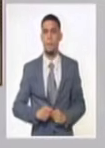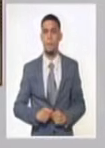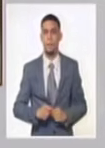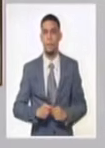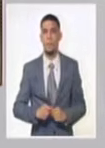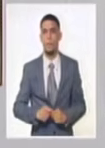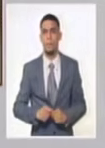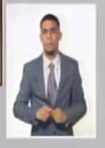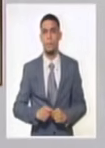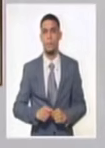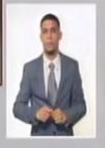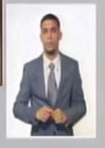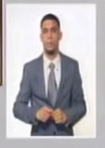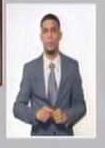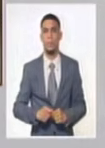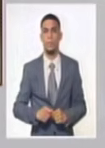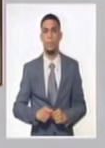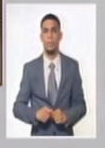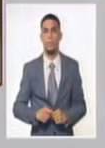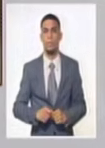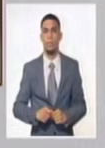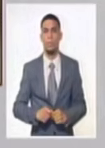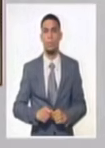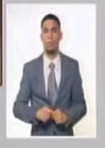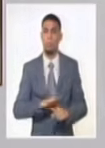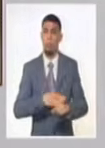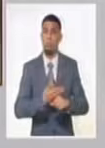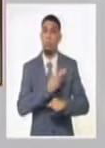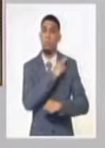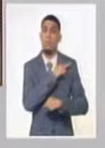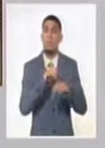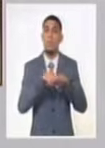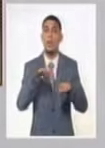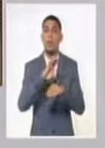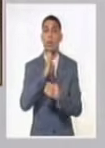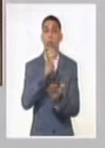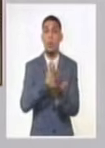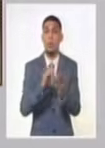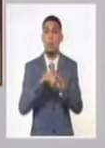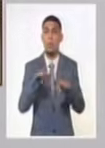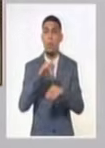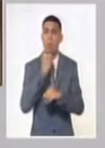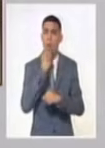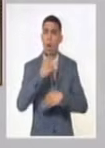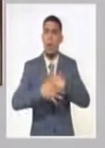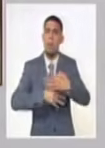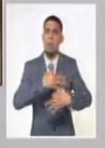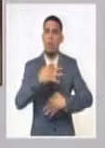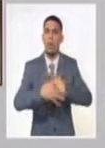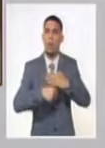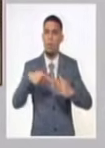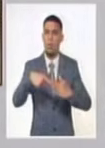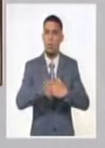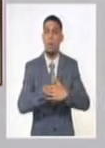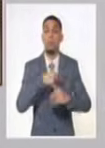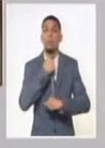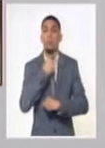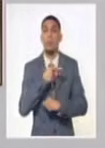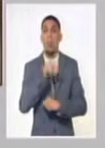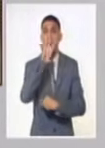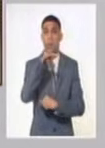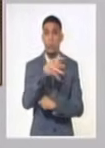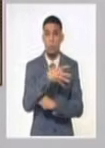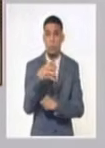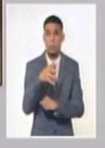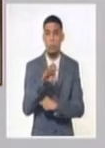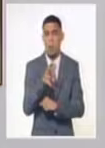ministro abordará posteriormente. Y en el caso de ellos también hemos flexibilizado su calendario evaluativo. Por lo tanto, hay unos 15